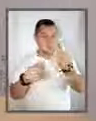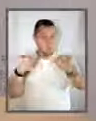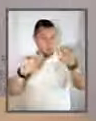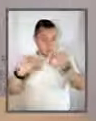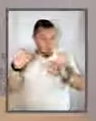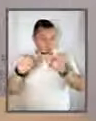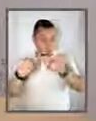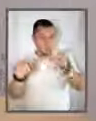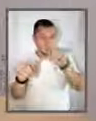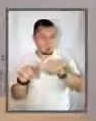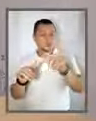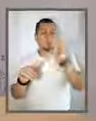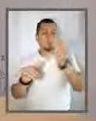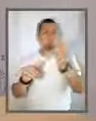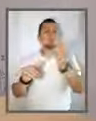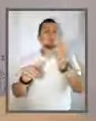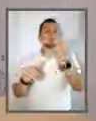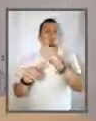laboratorio, al parecer,